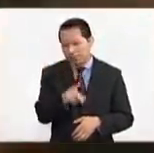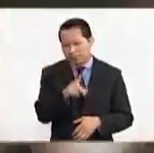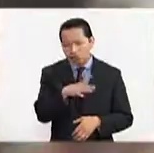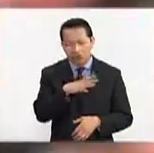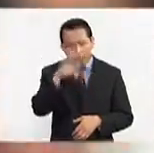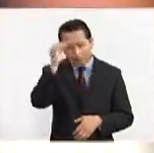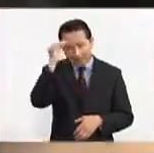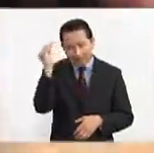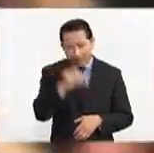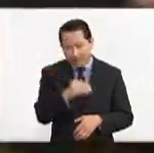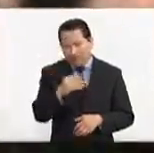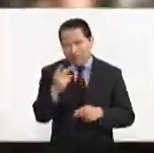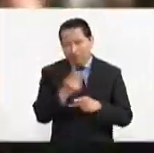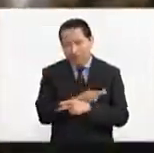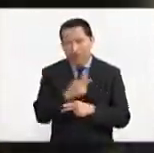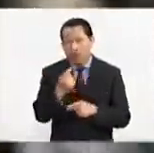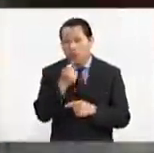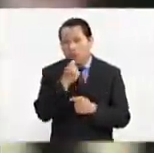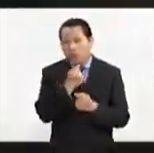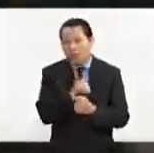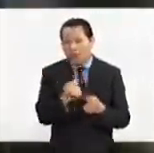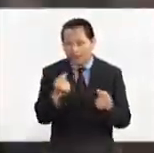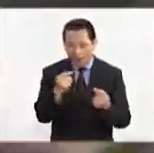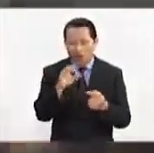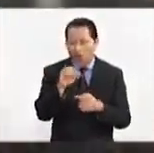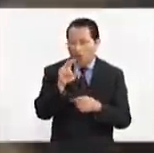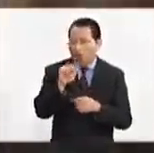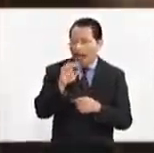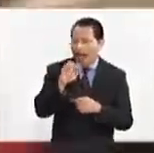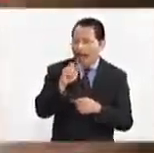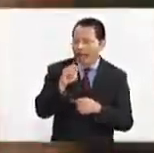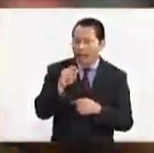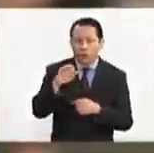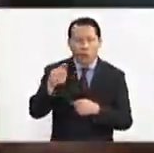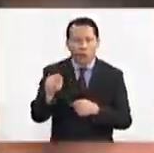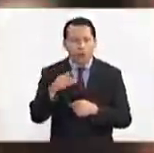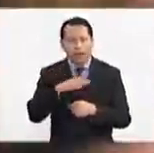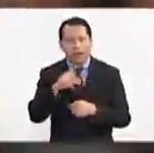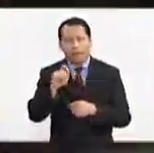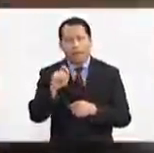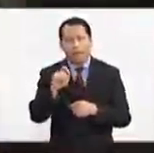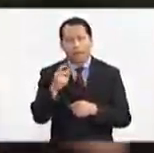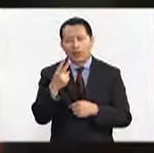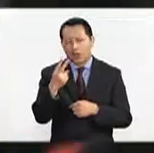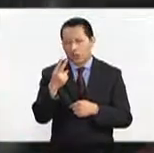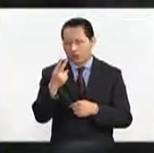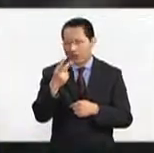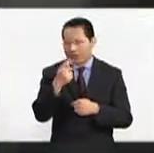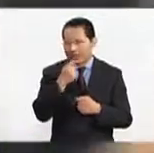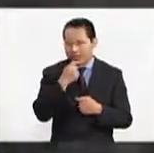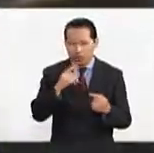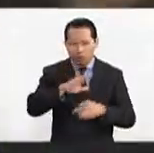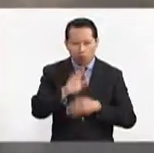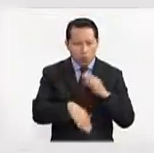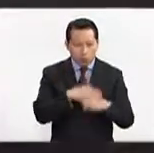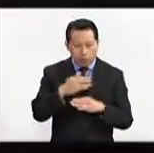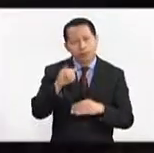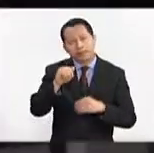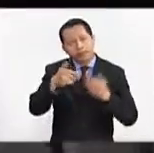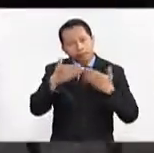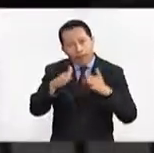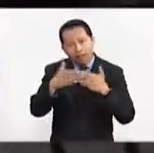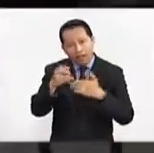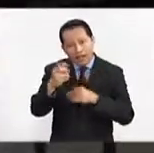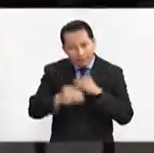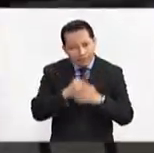terrible tragedia de los niños en Newtown, Connecticut, recordarán más de 22 niños muertos, pues siempre abre el debate. Vamos